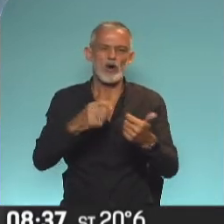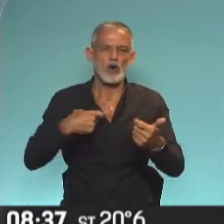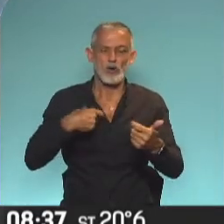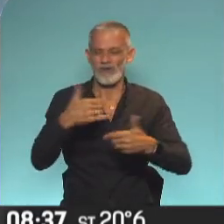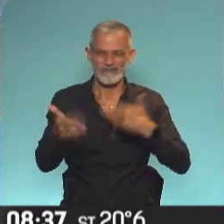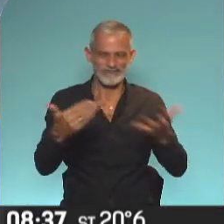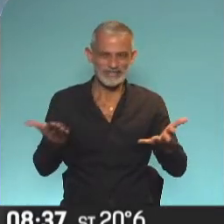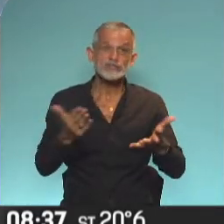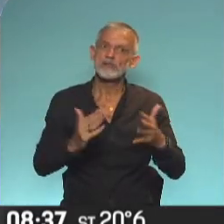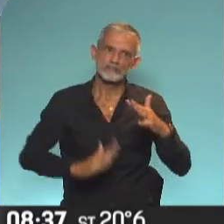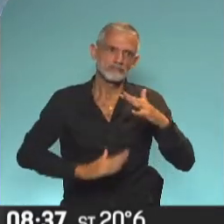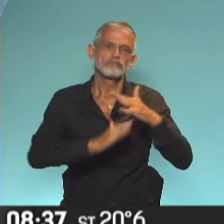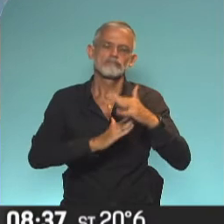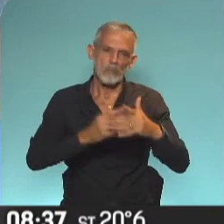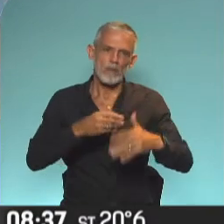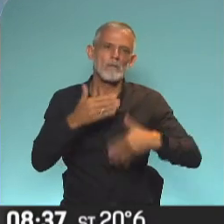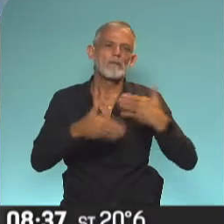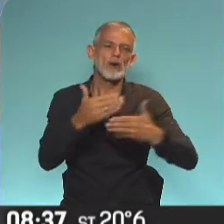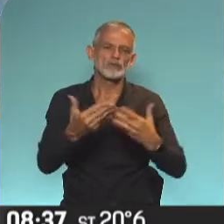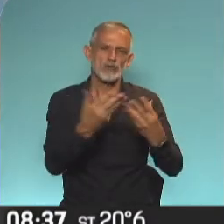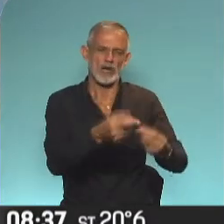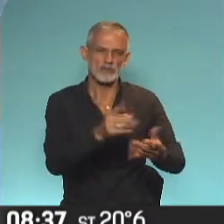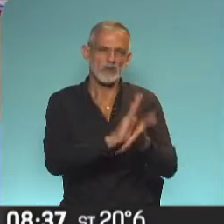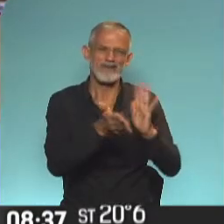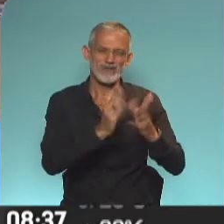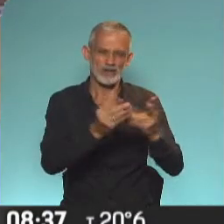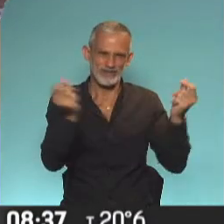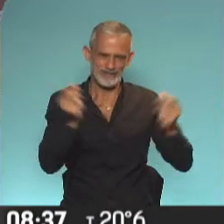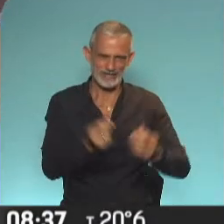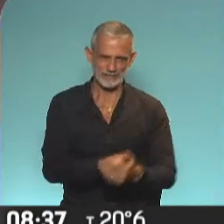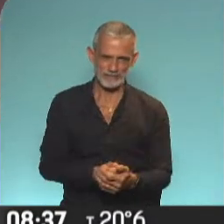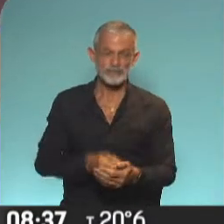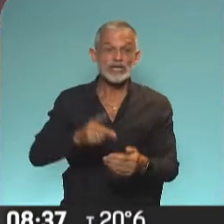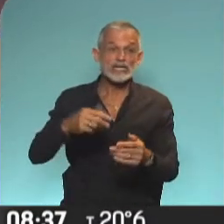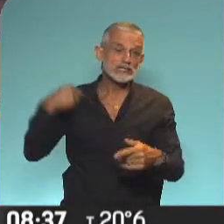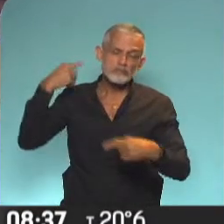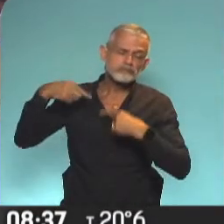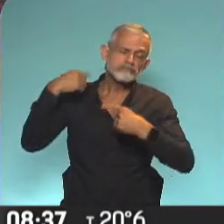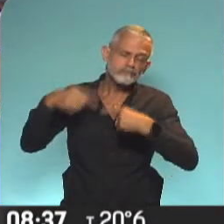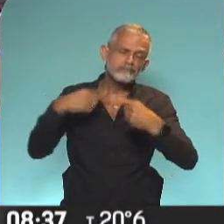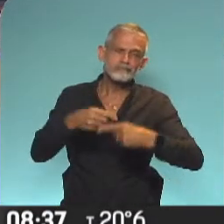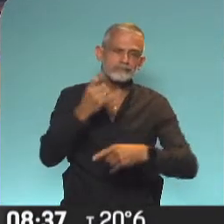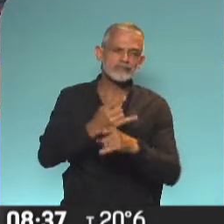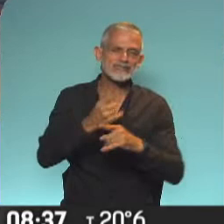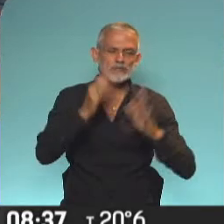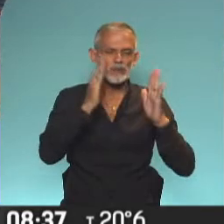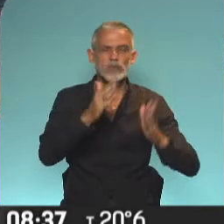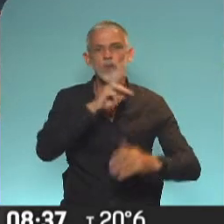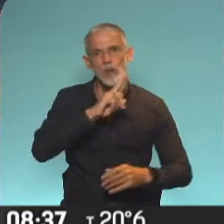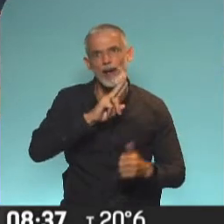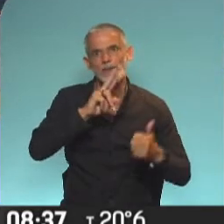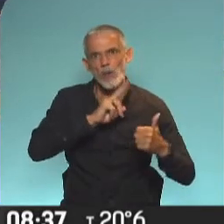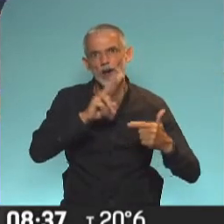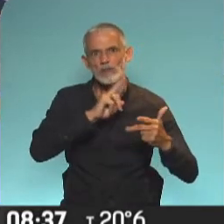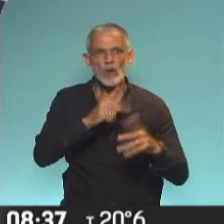son centrales para el proceso de salida de la violencia. Estela, y en ese sentido históricamente se ha puesto el foco en las mujeres, ¿no? A la hora